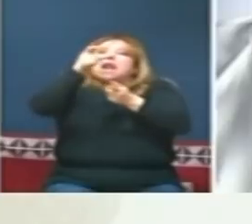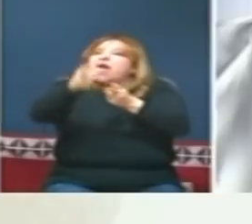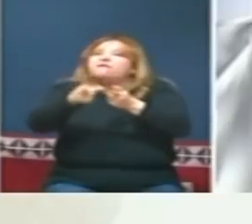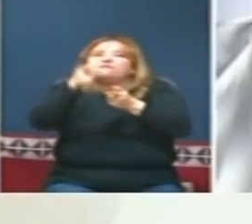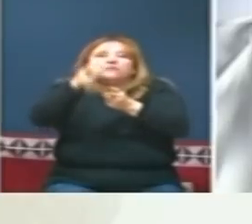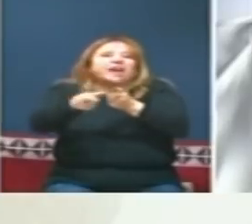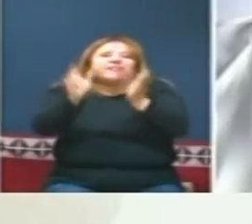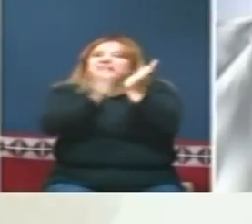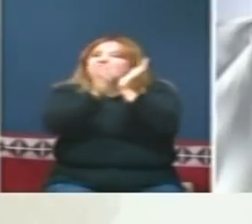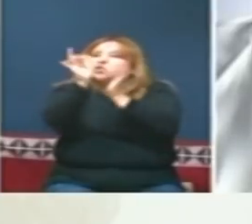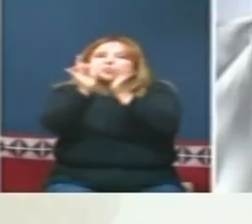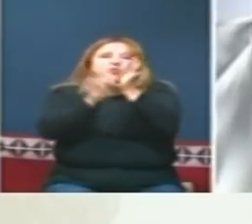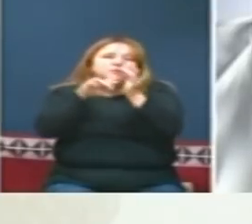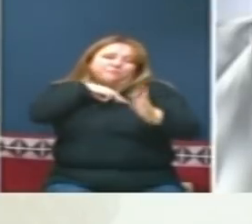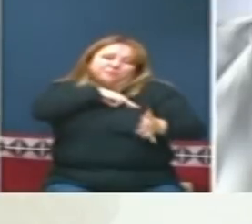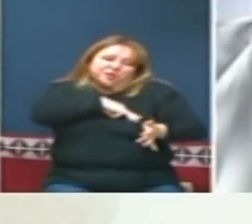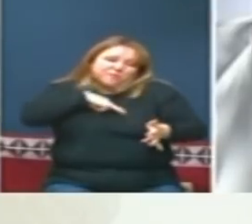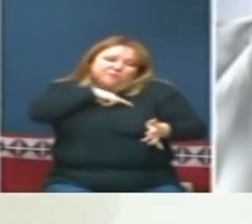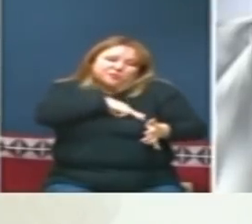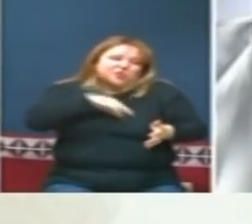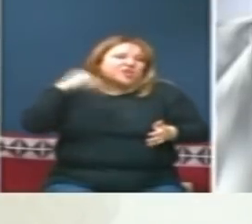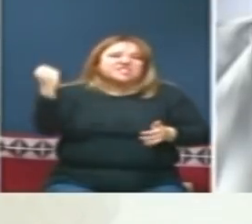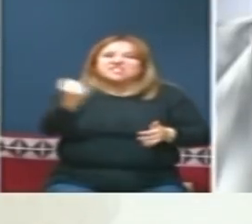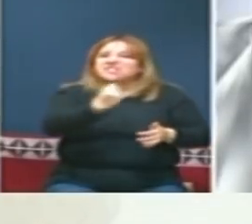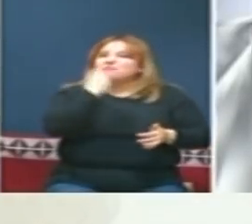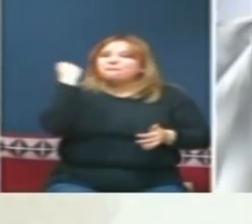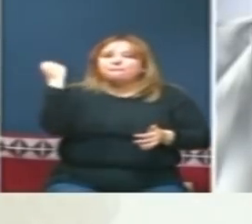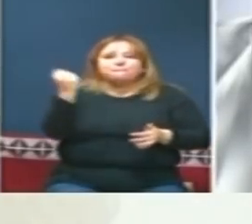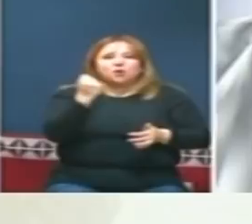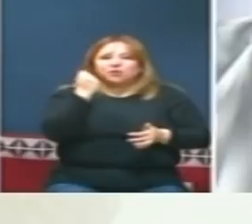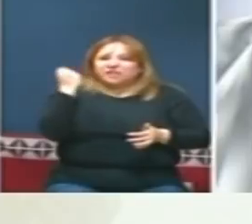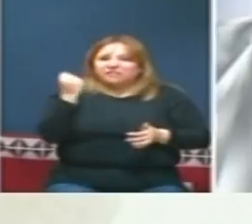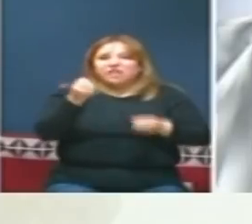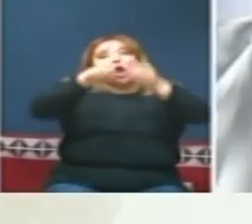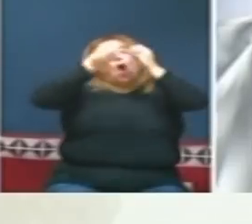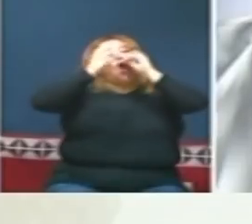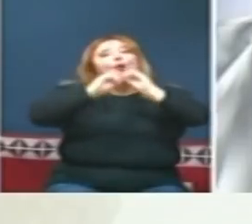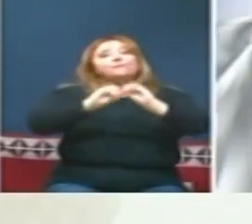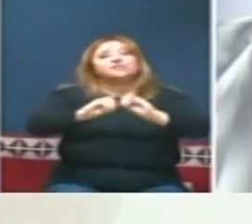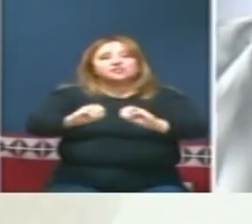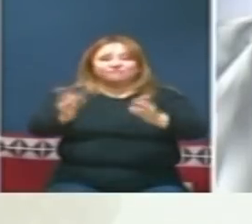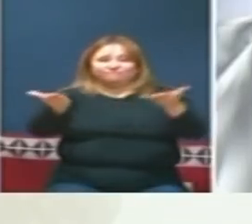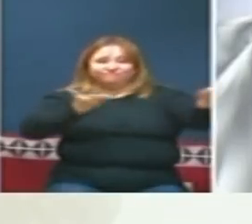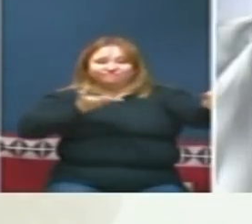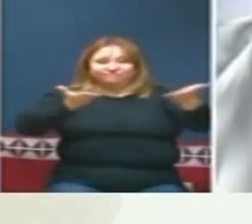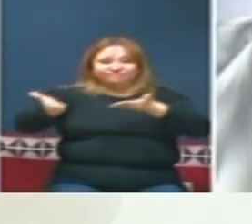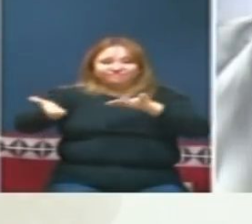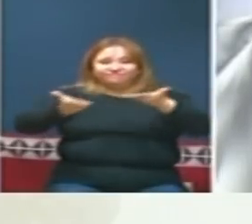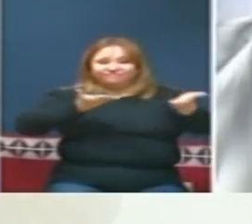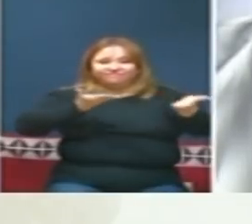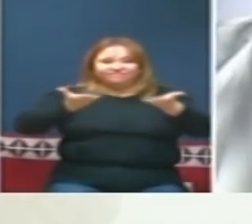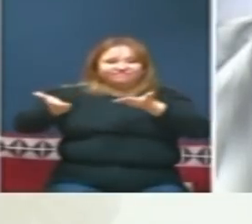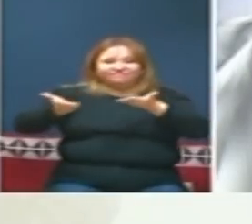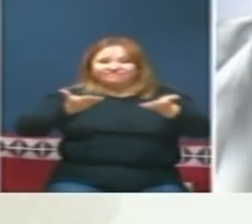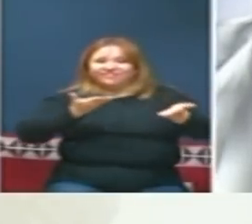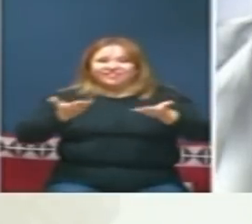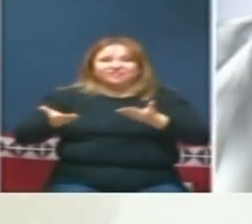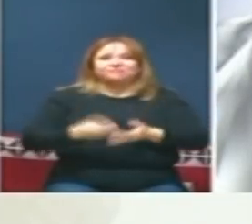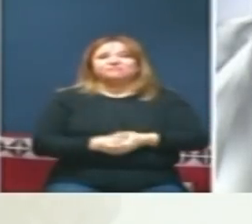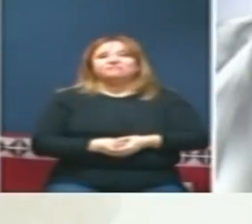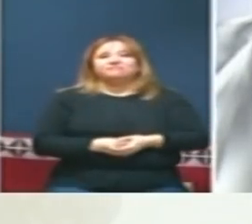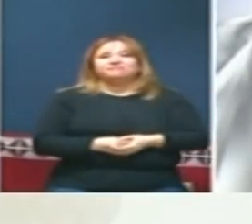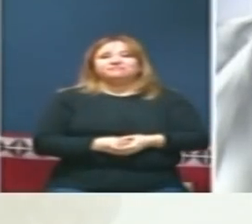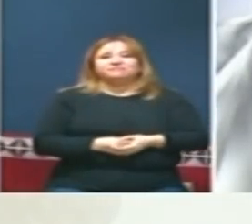lugar durante las misiones populares y comenzó a recibir con asiduidad los